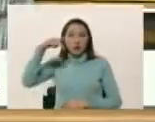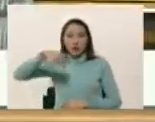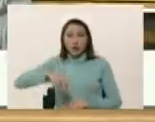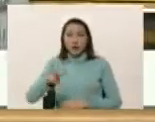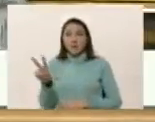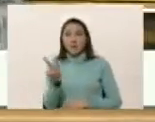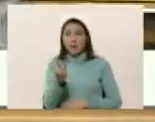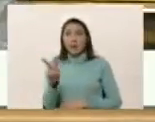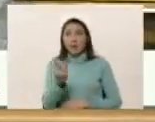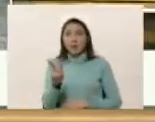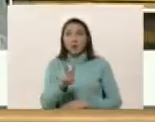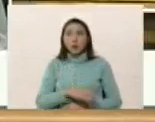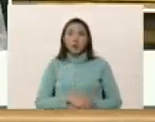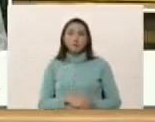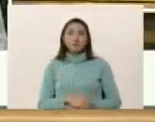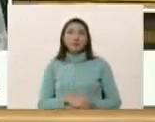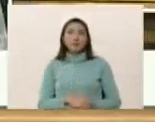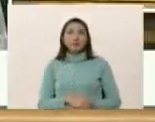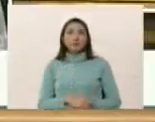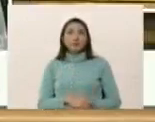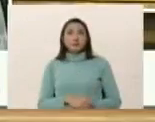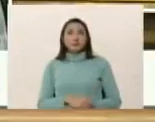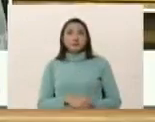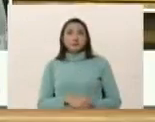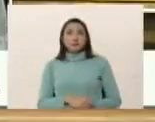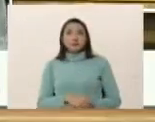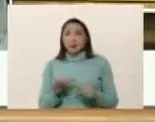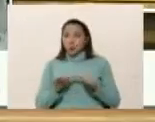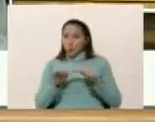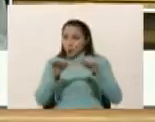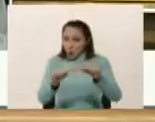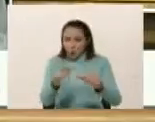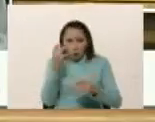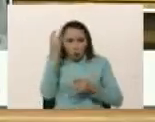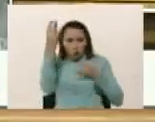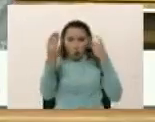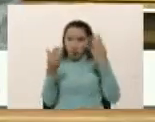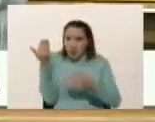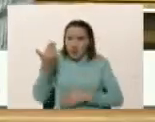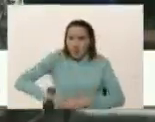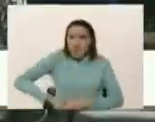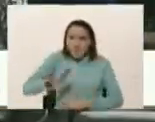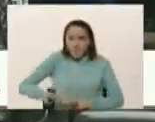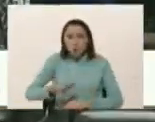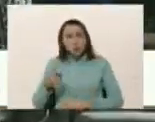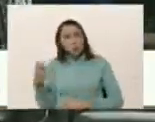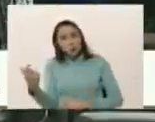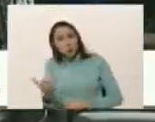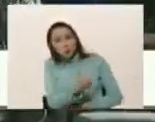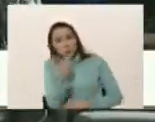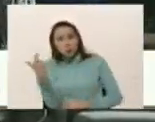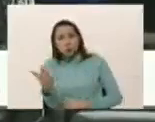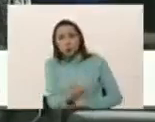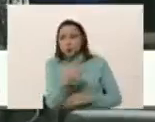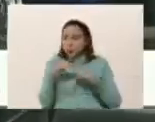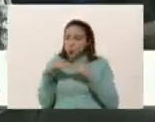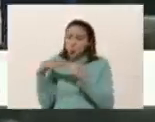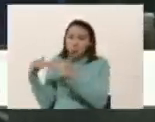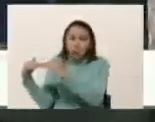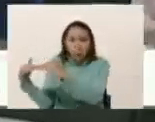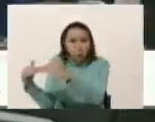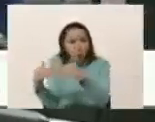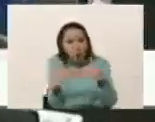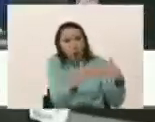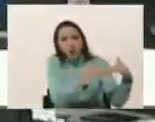bolivariana de venezuela durante esta iniciativa para la búsqueda de la igualdad